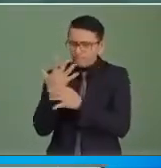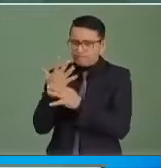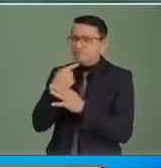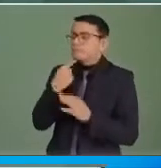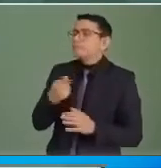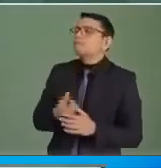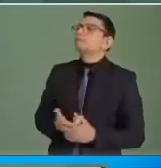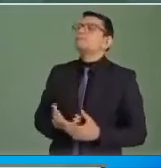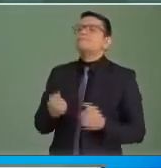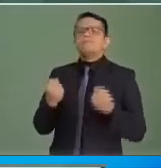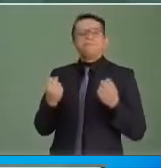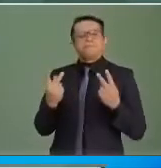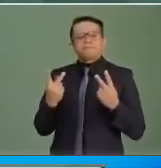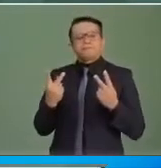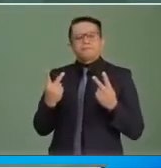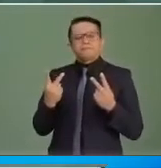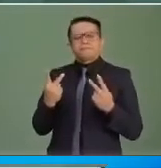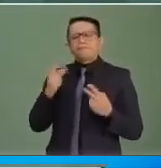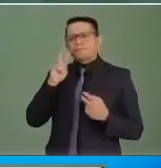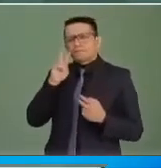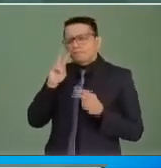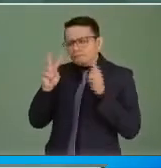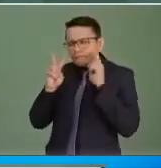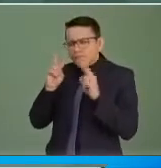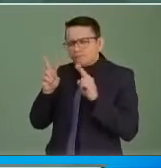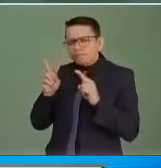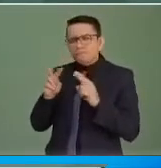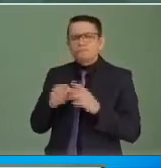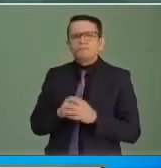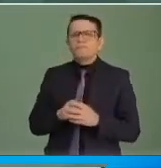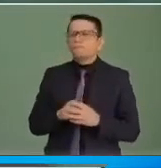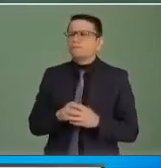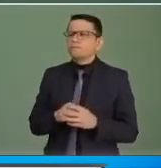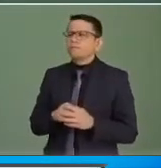a expresidentes. Está pendiente